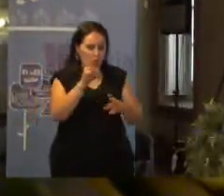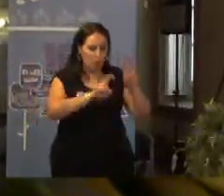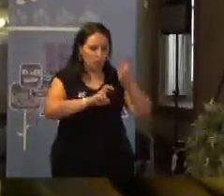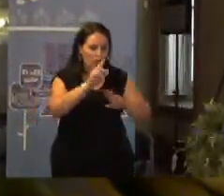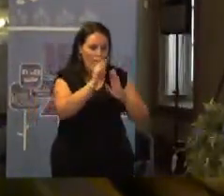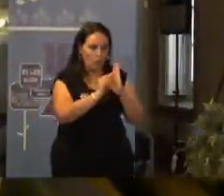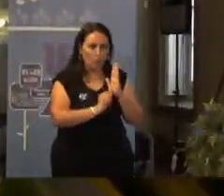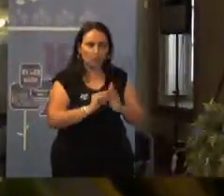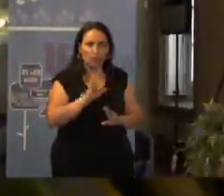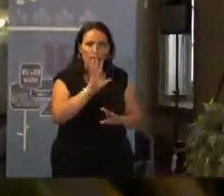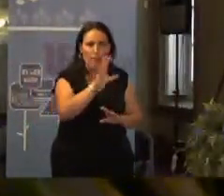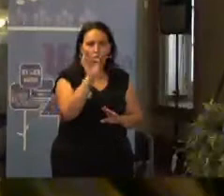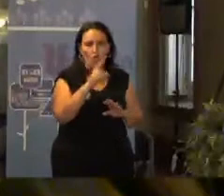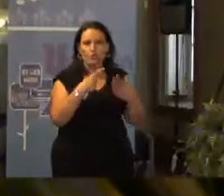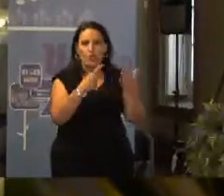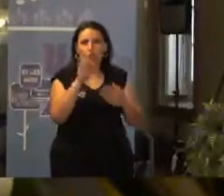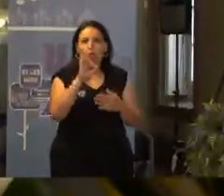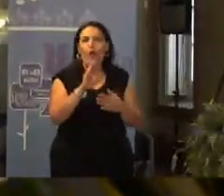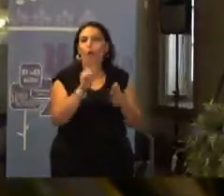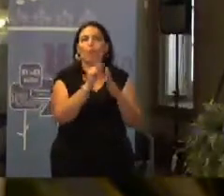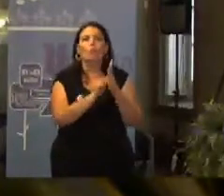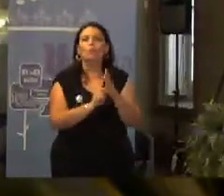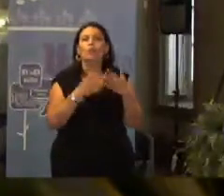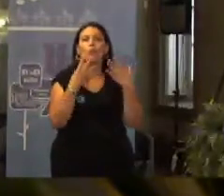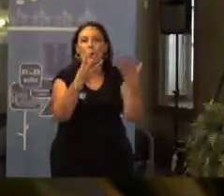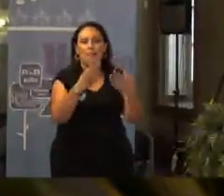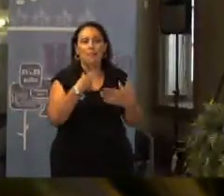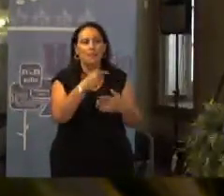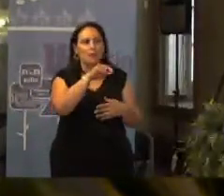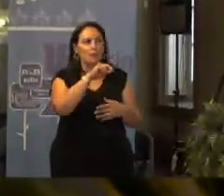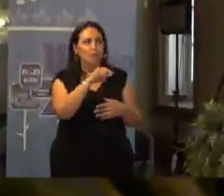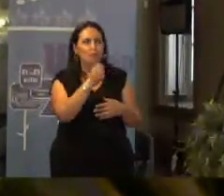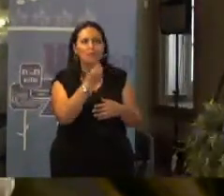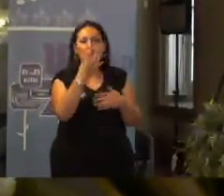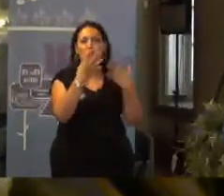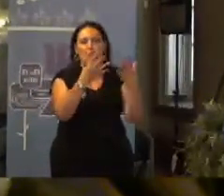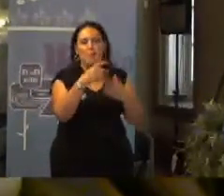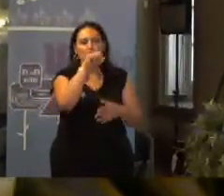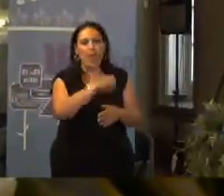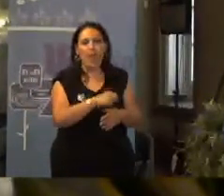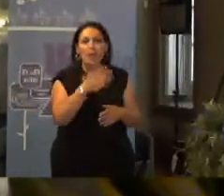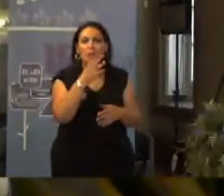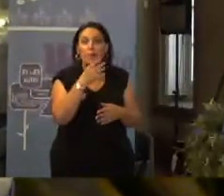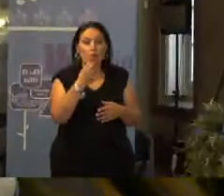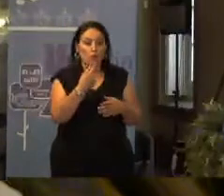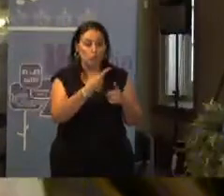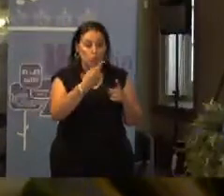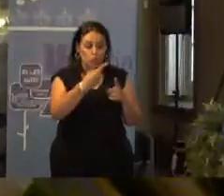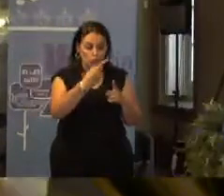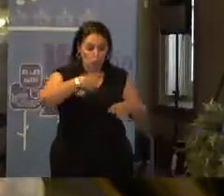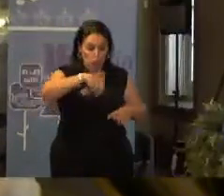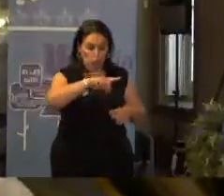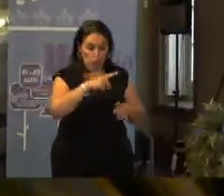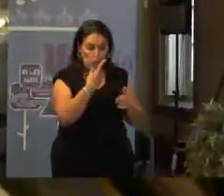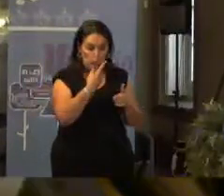o de 9 me encanta, 9 puntos grandes nos que digamos, estamos de acordo,